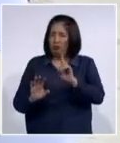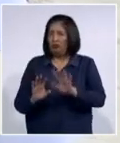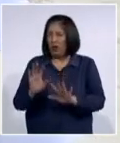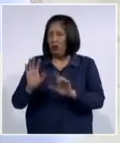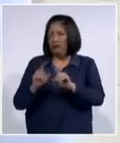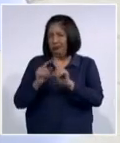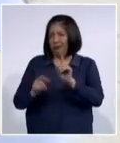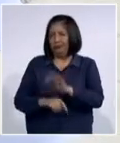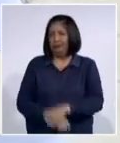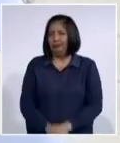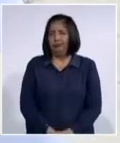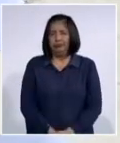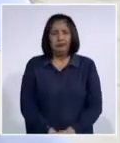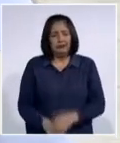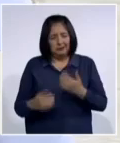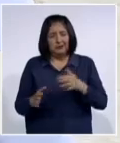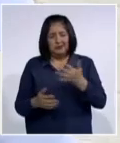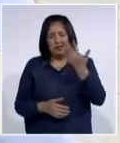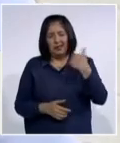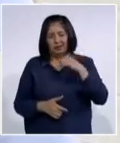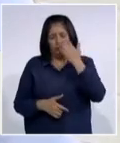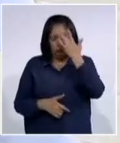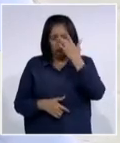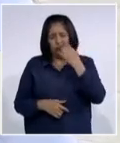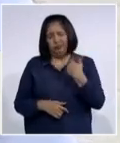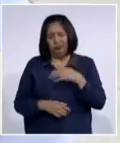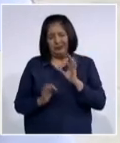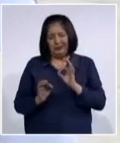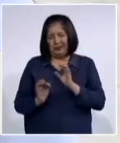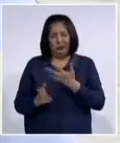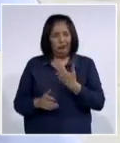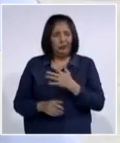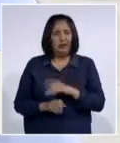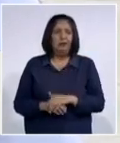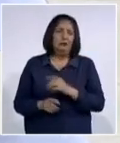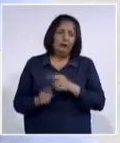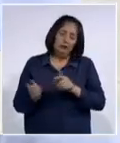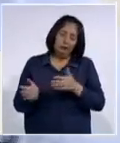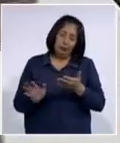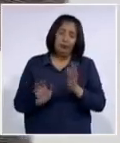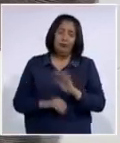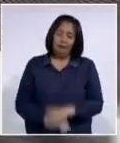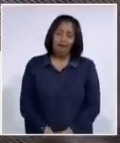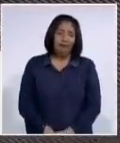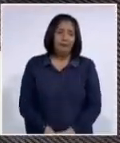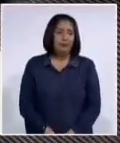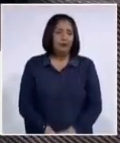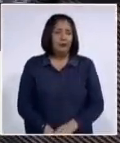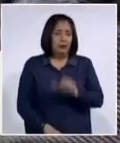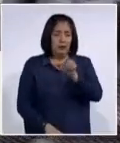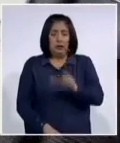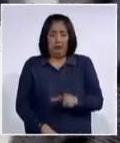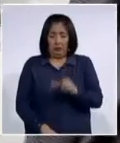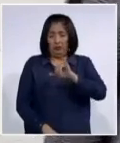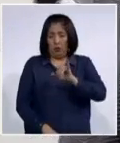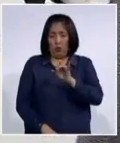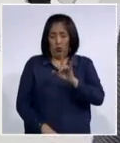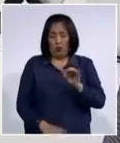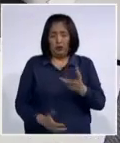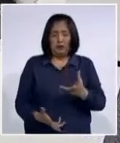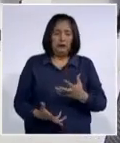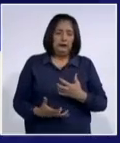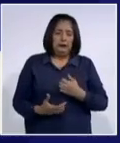11:30. Ya estaba delicado, pero ya también se fue. Julio toma fuerzas de donde ya